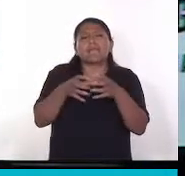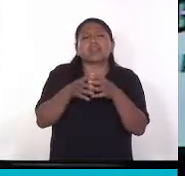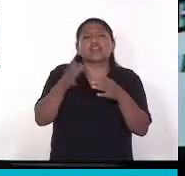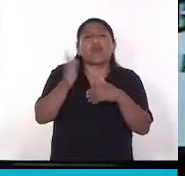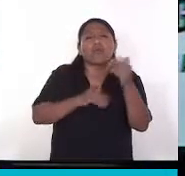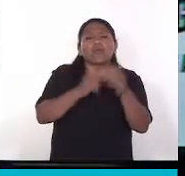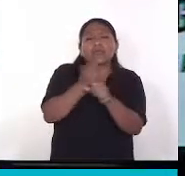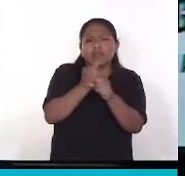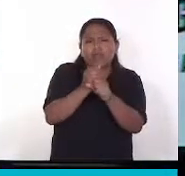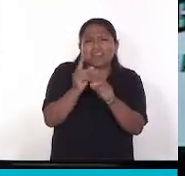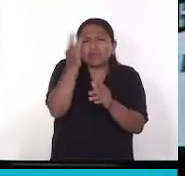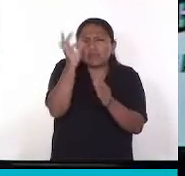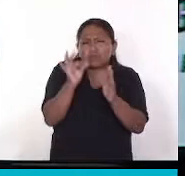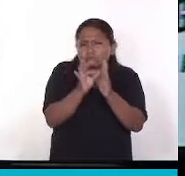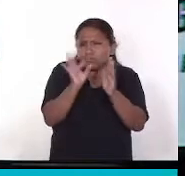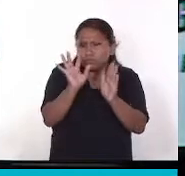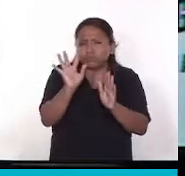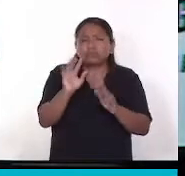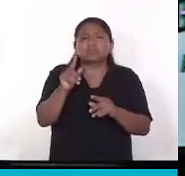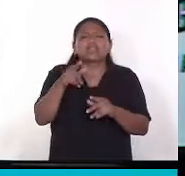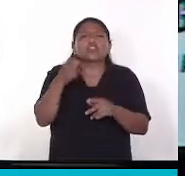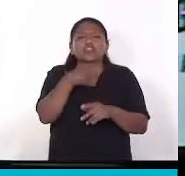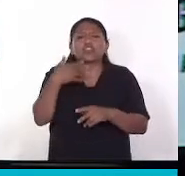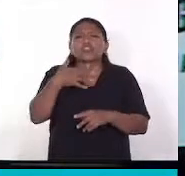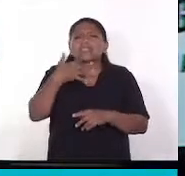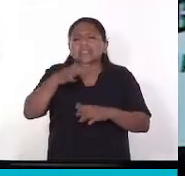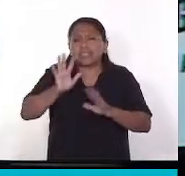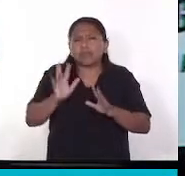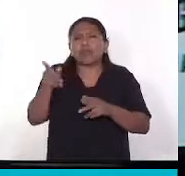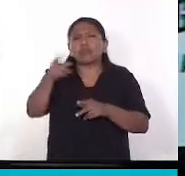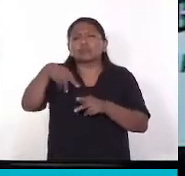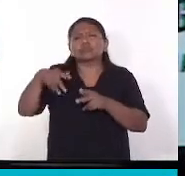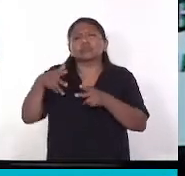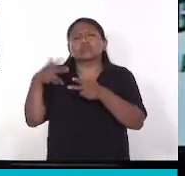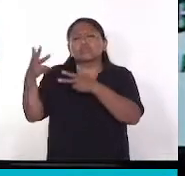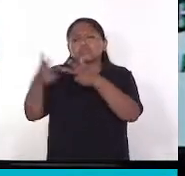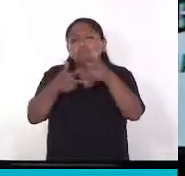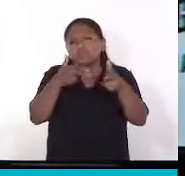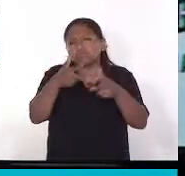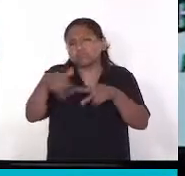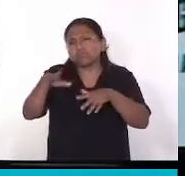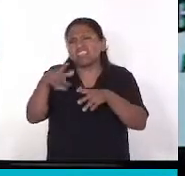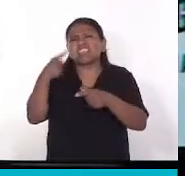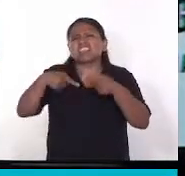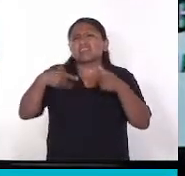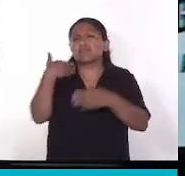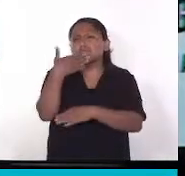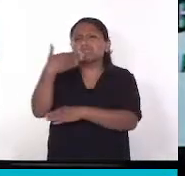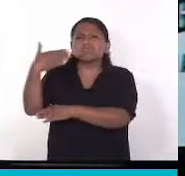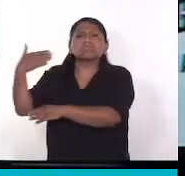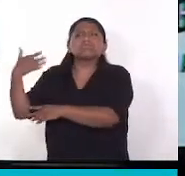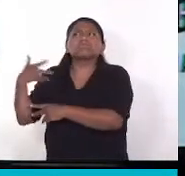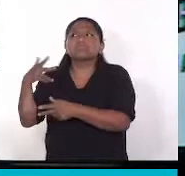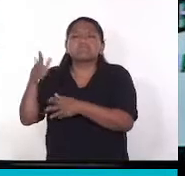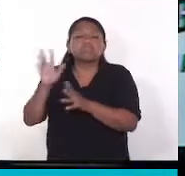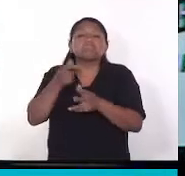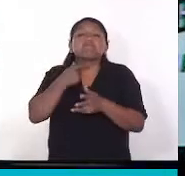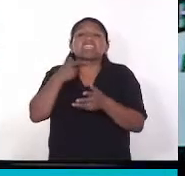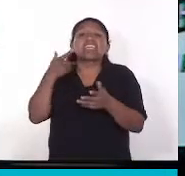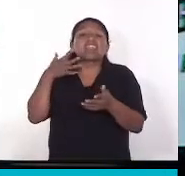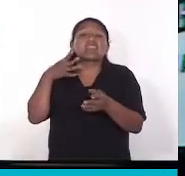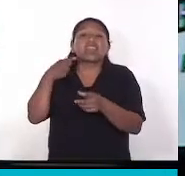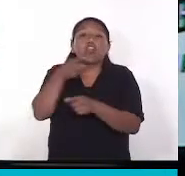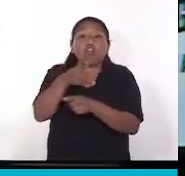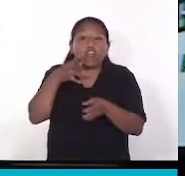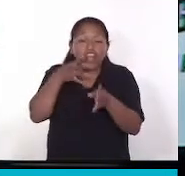particularidad. Entendemos que si, como muchos han dicho en distintas presentaciones, se quiere enfrentar a la guerra,